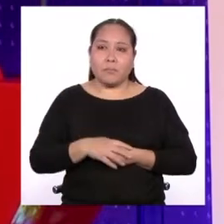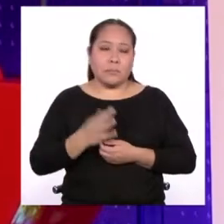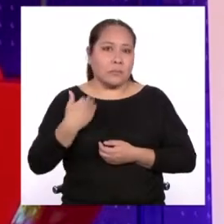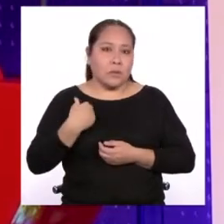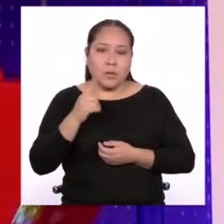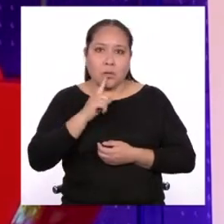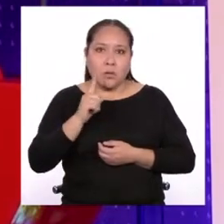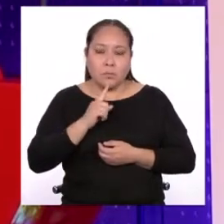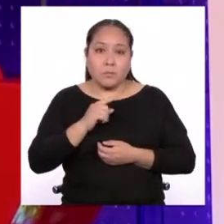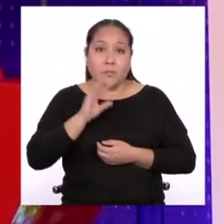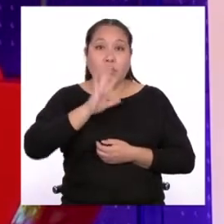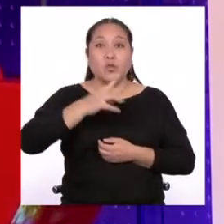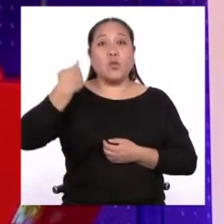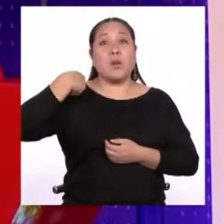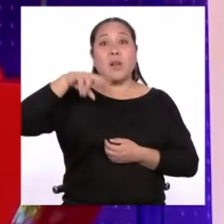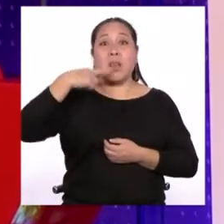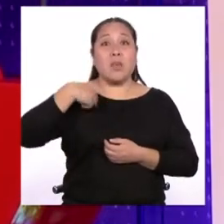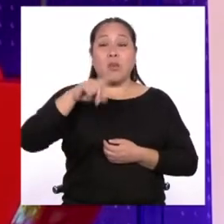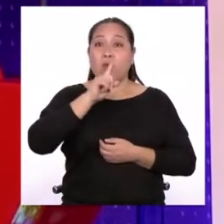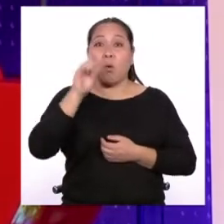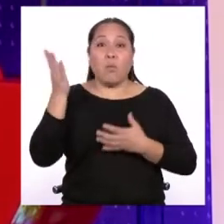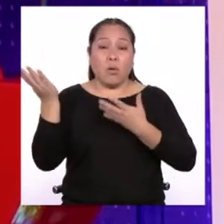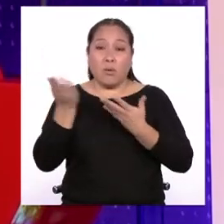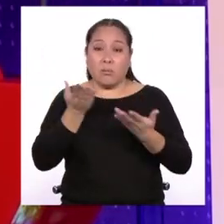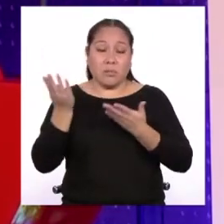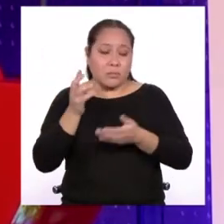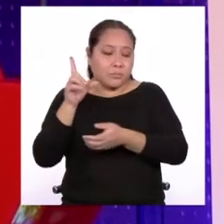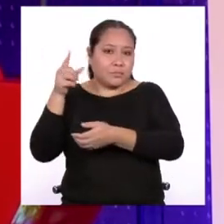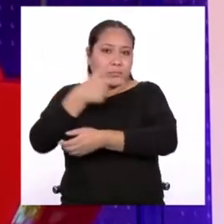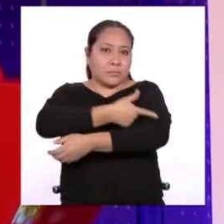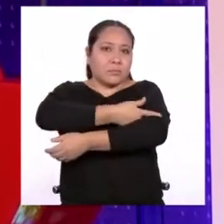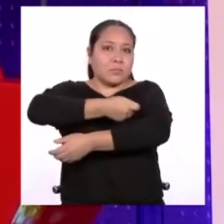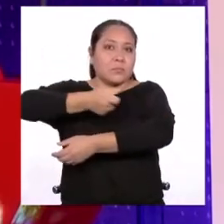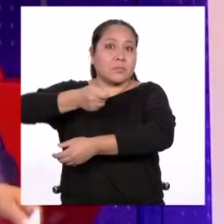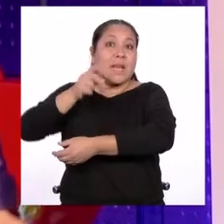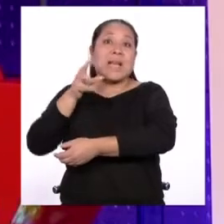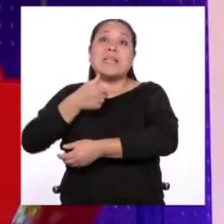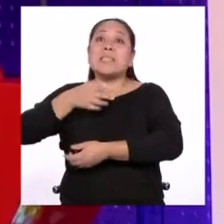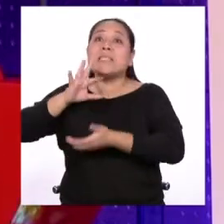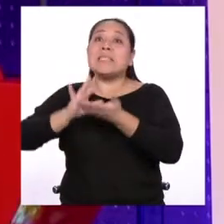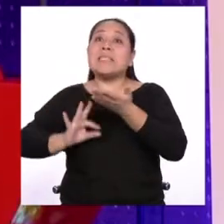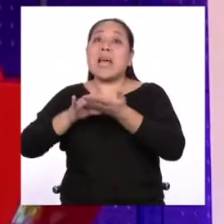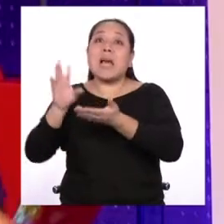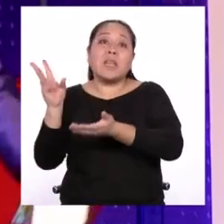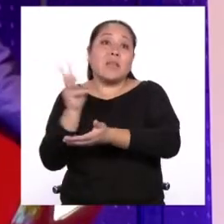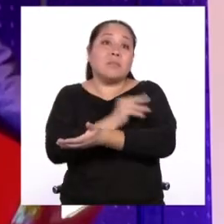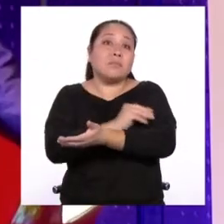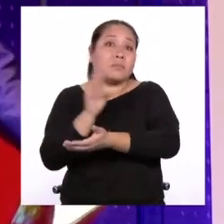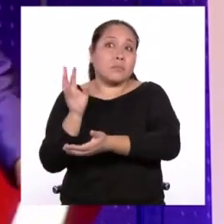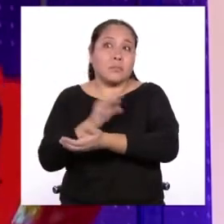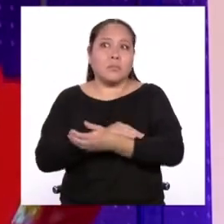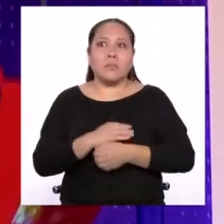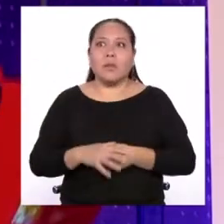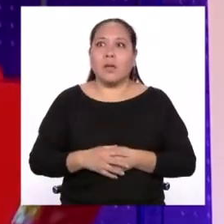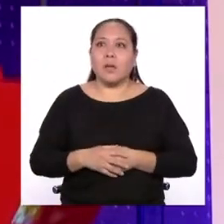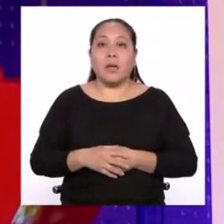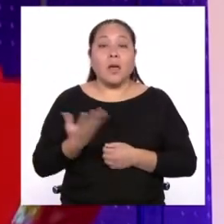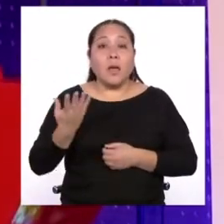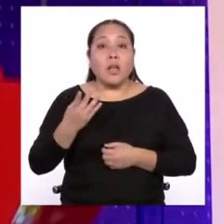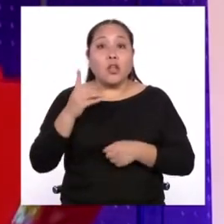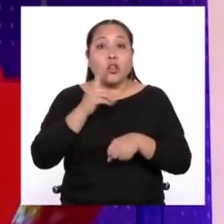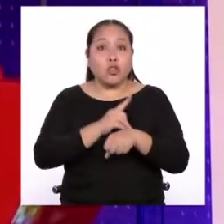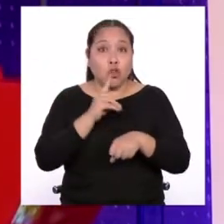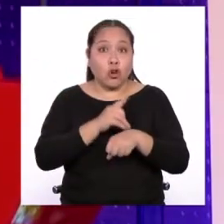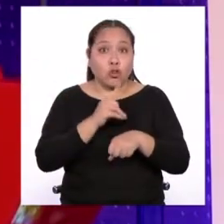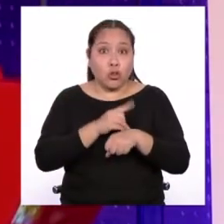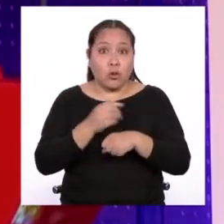la transfusión sanguínea que requería. Y el doctor me indicó que le diera la cocoa fortificada para sentir que